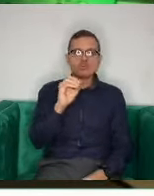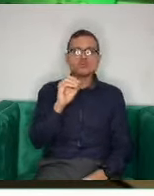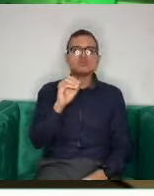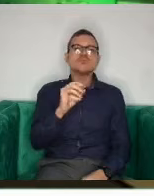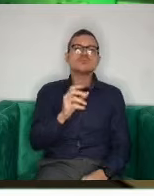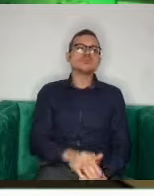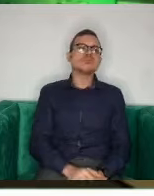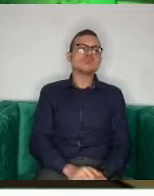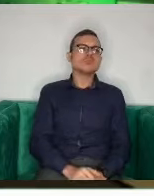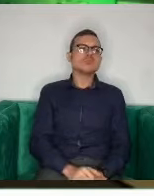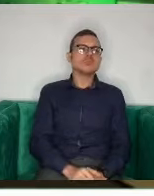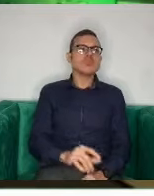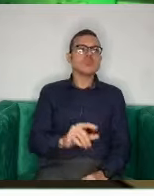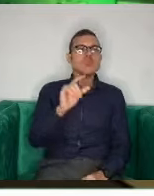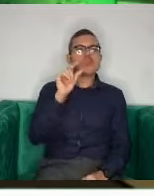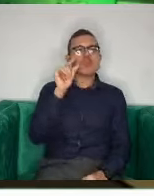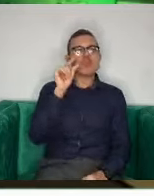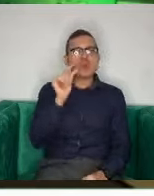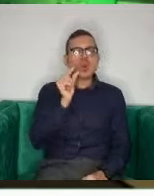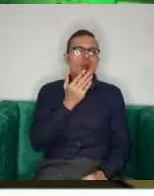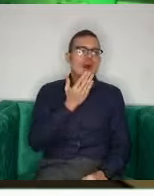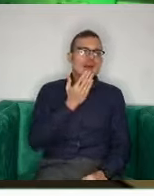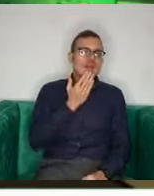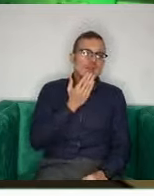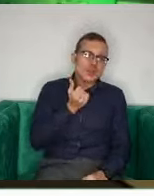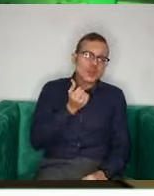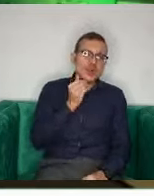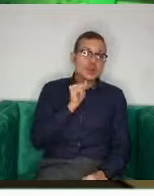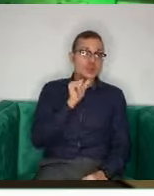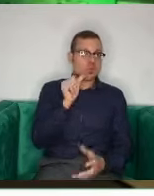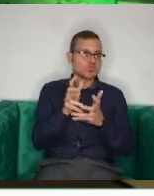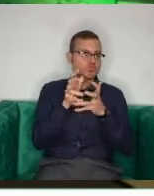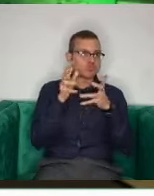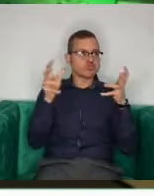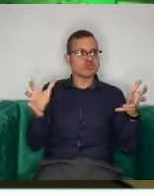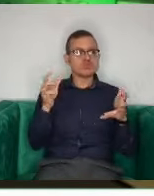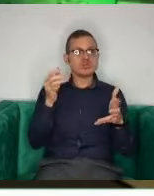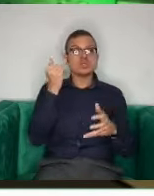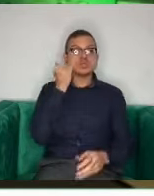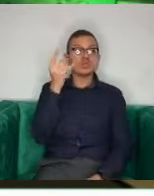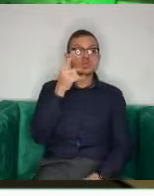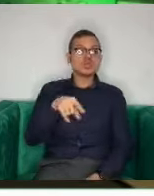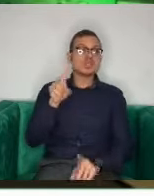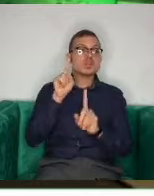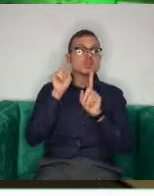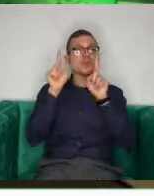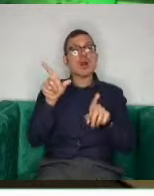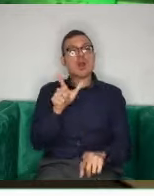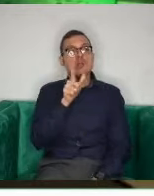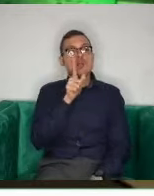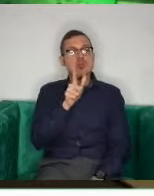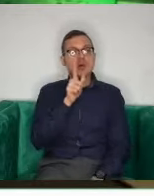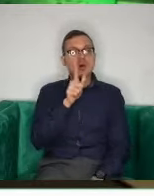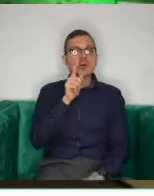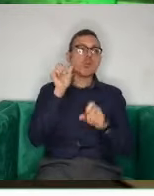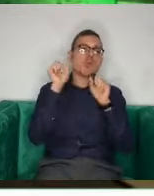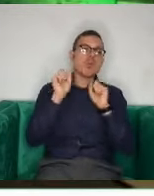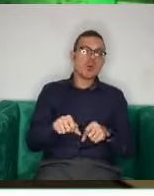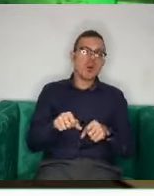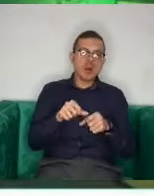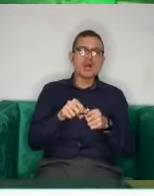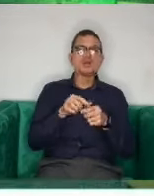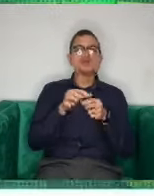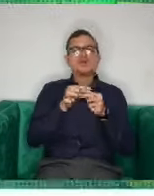yogurt. Si usted no es de los que le gusta almorzar mucho, usted puede hacerse su batida con un poquito de yogurt, un poquito